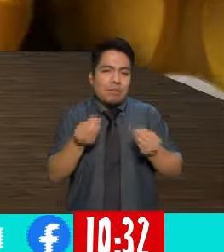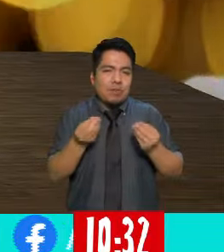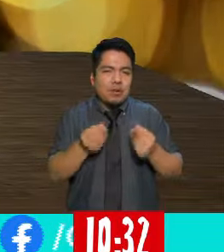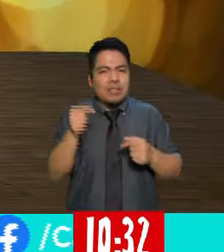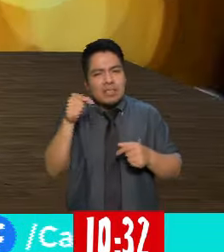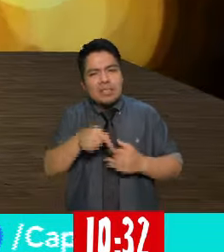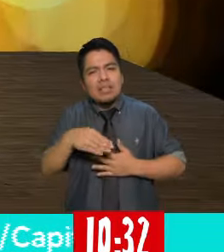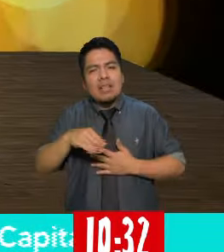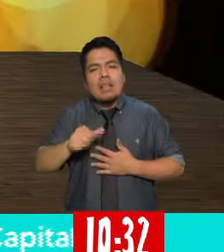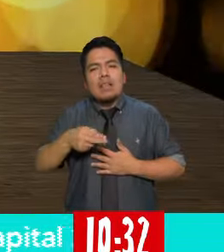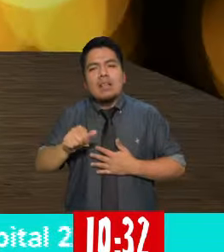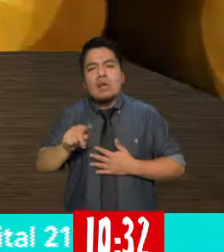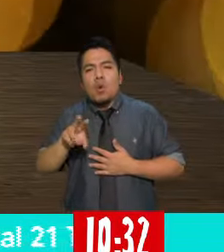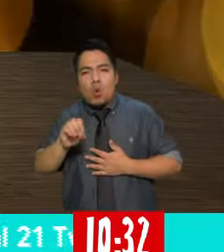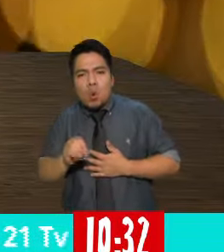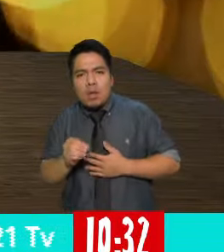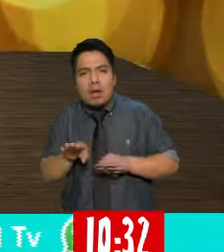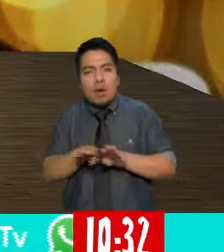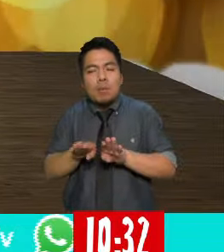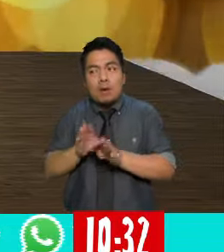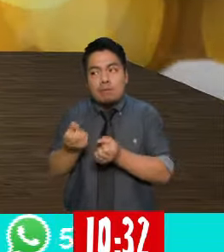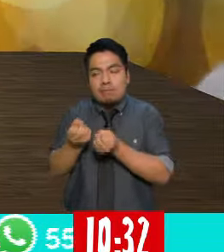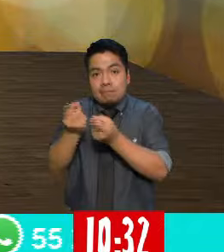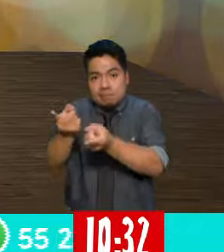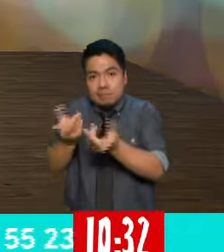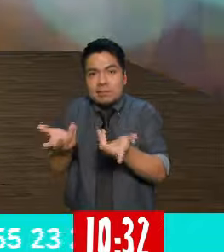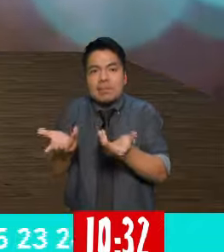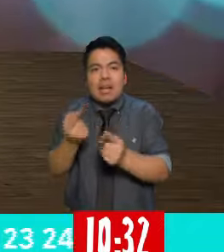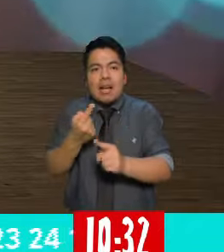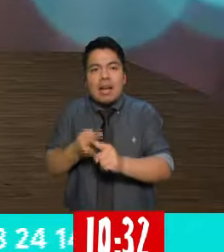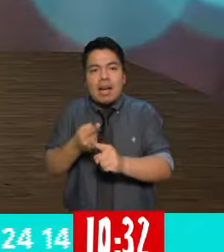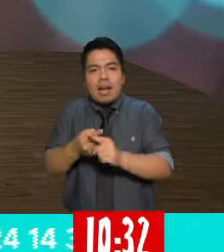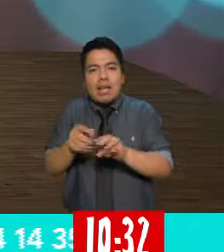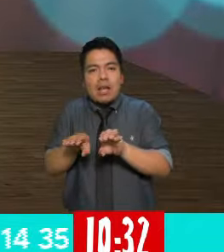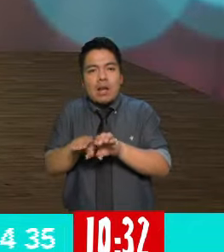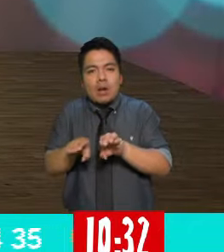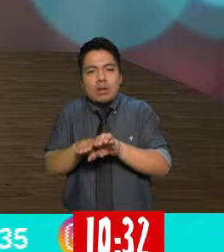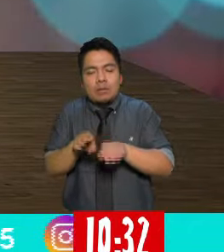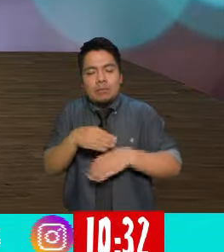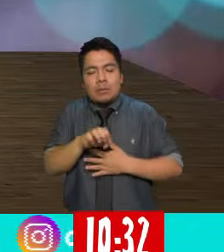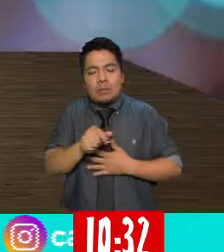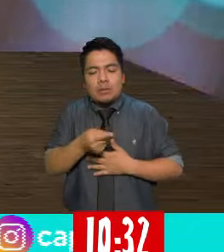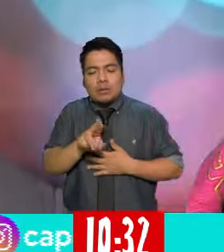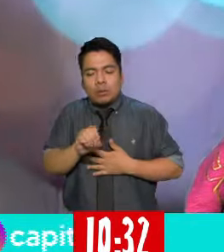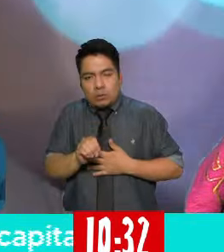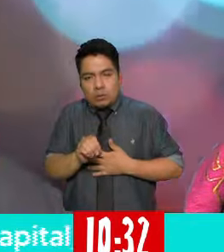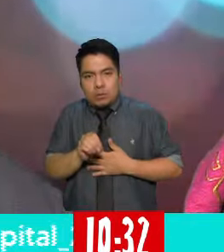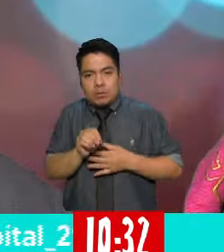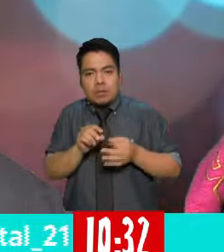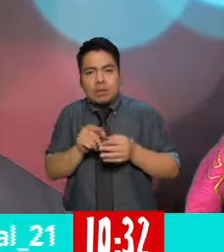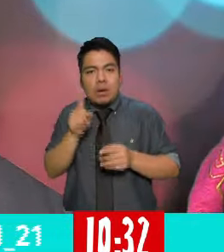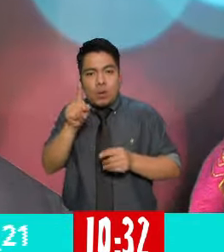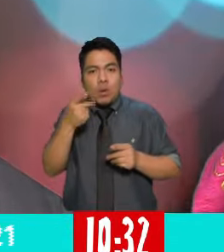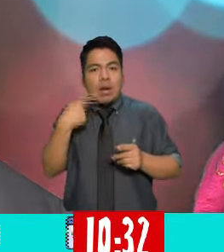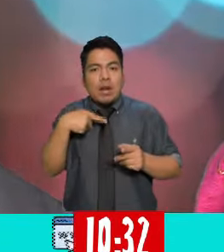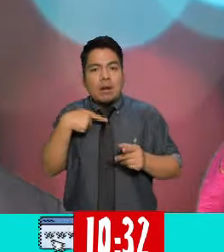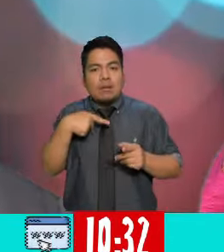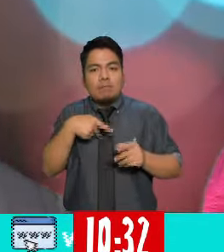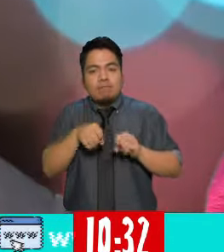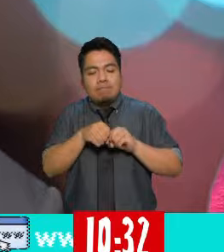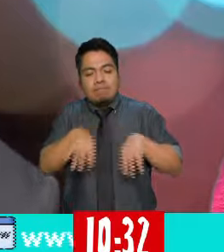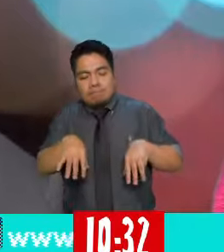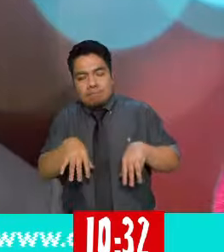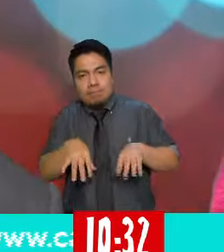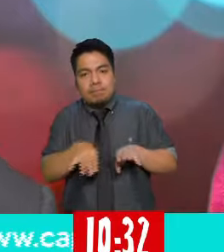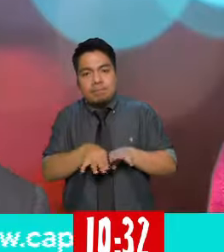de Monstruo, ¿a quién va dedicada? Bueno, Monstruo es una canción que habla sobre la pérdida de alguien que controla